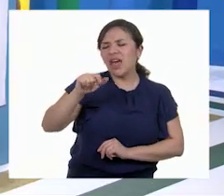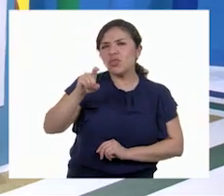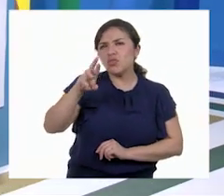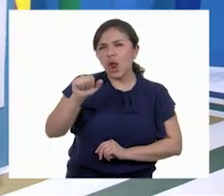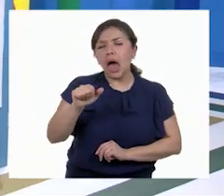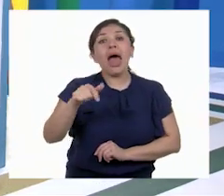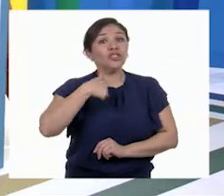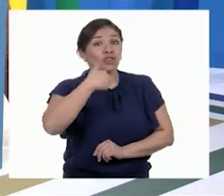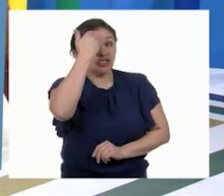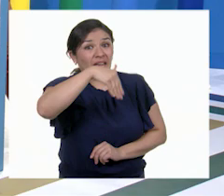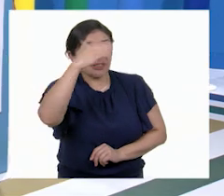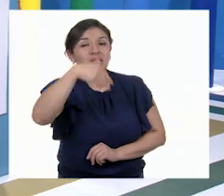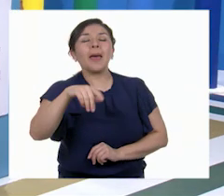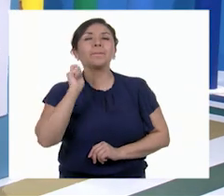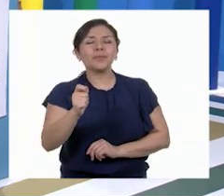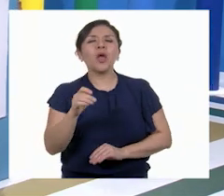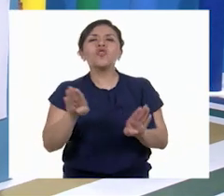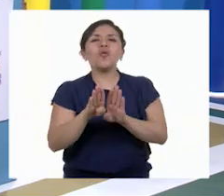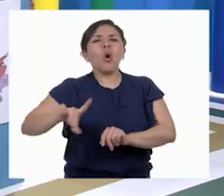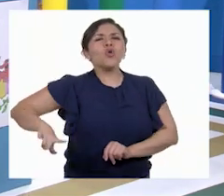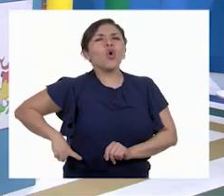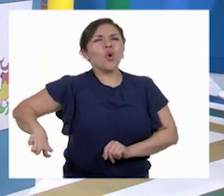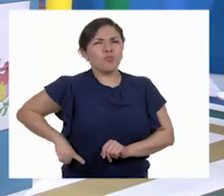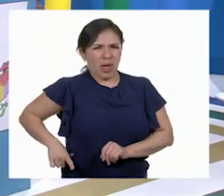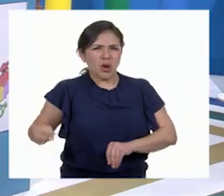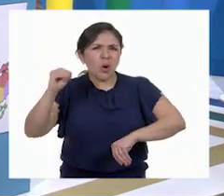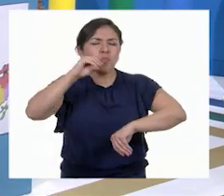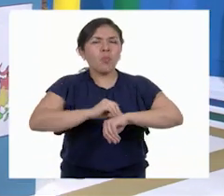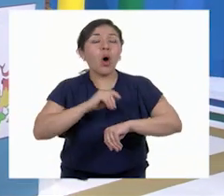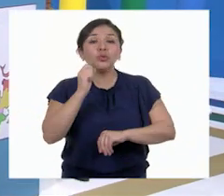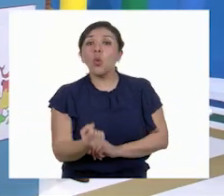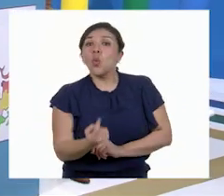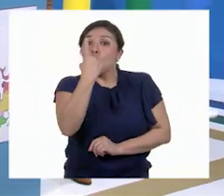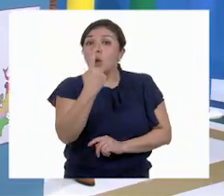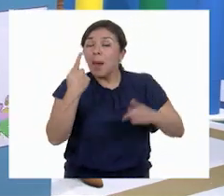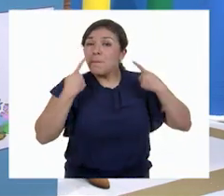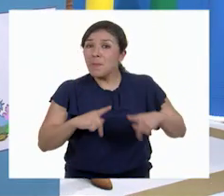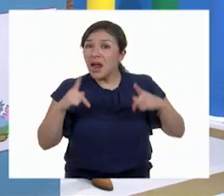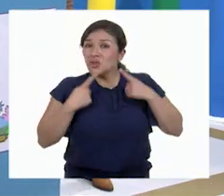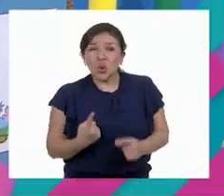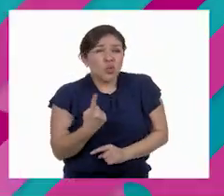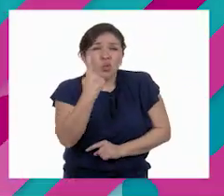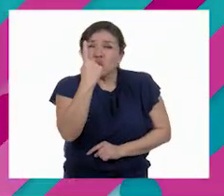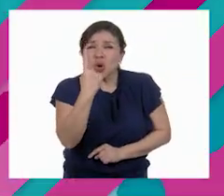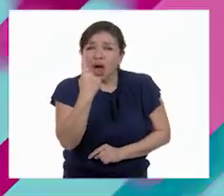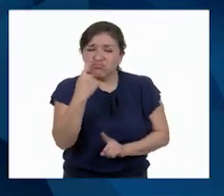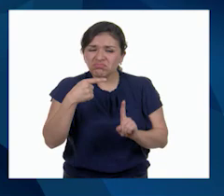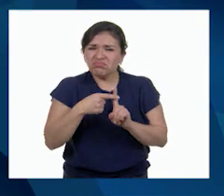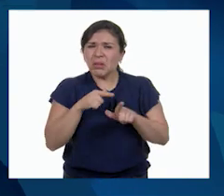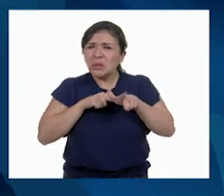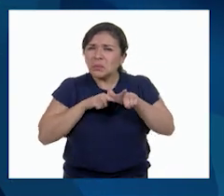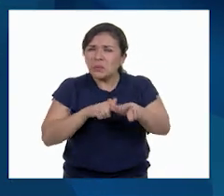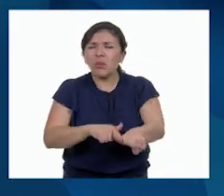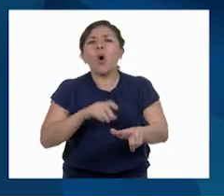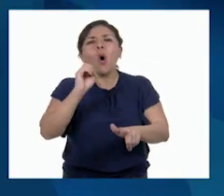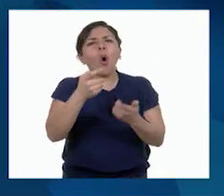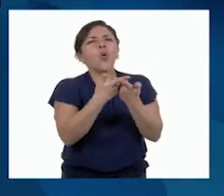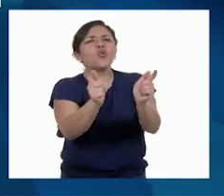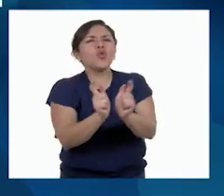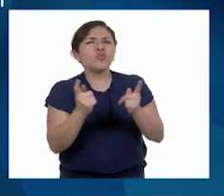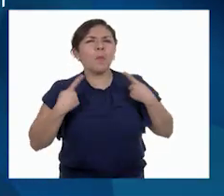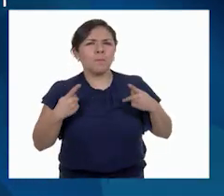Una dictadura es una forma de gobierno en la que una sola persona o un solo